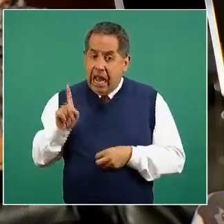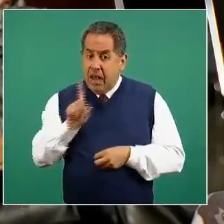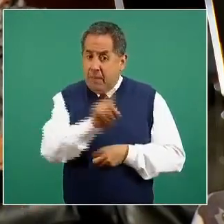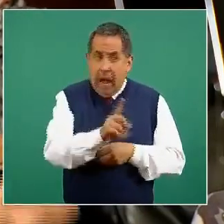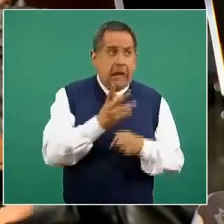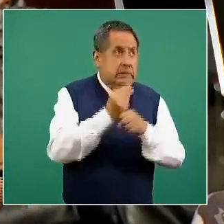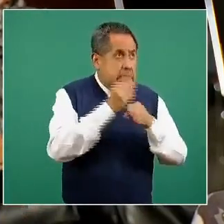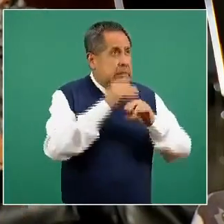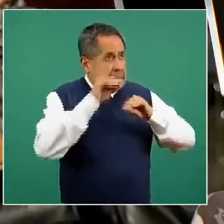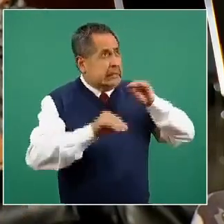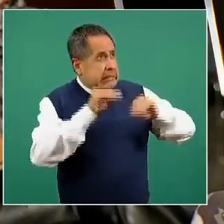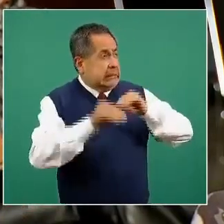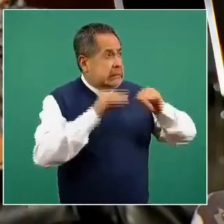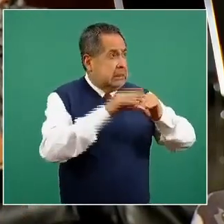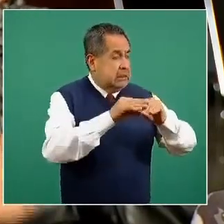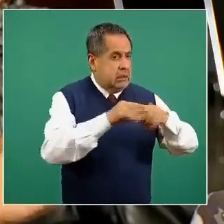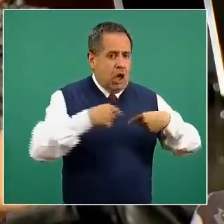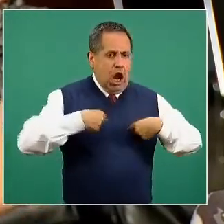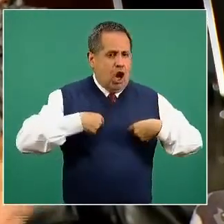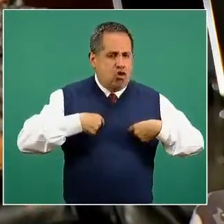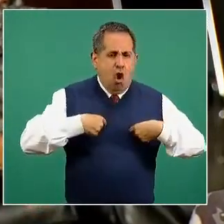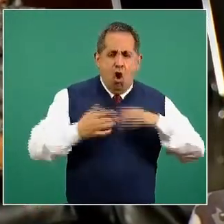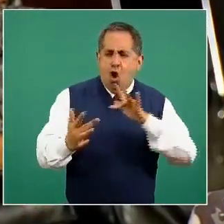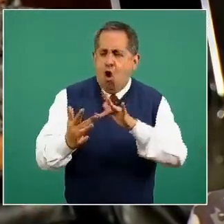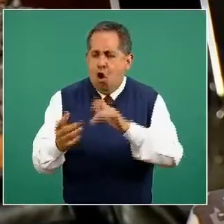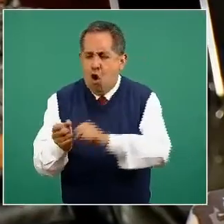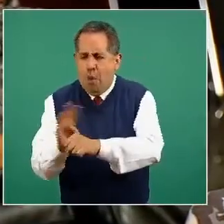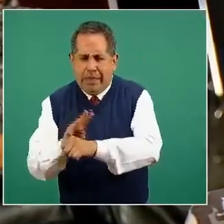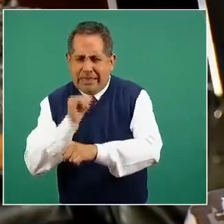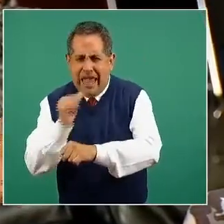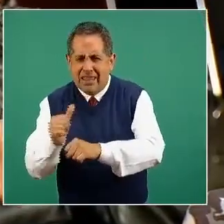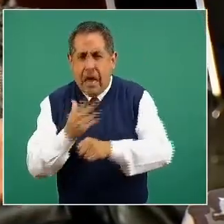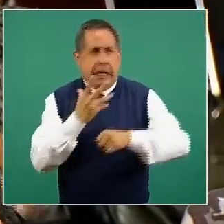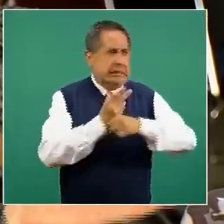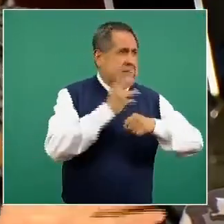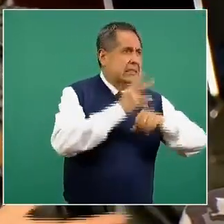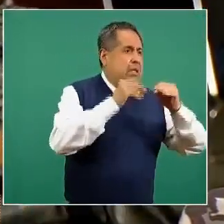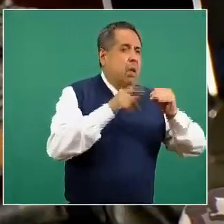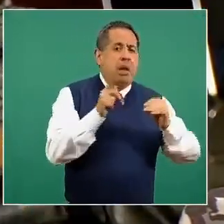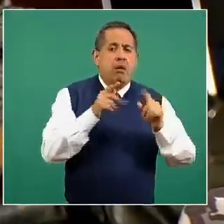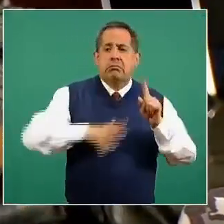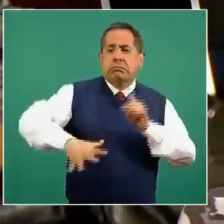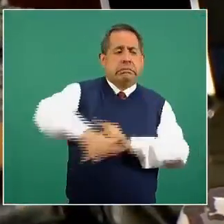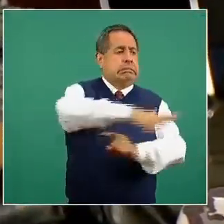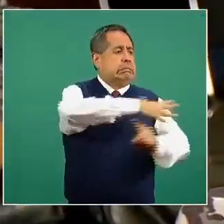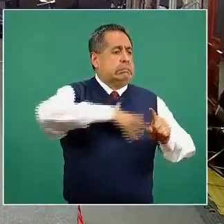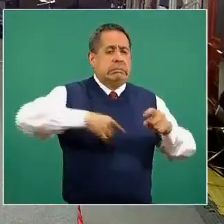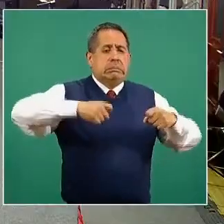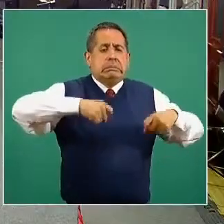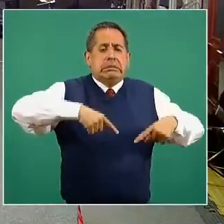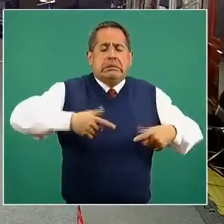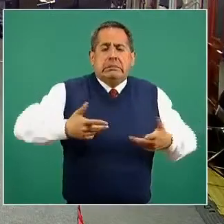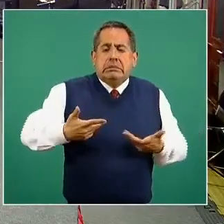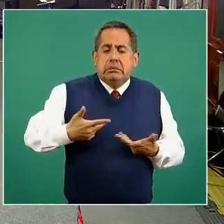preguntaba si él en algún momento sería vacunado como profesión prioritaria.